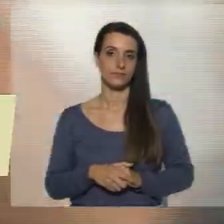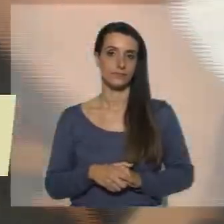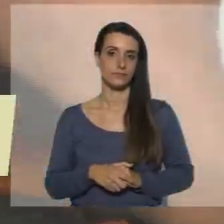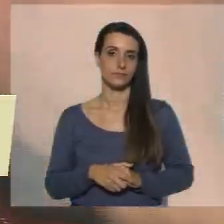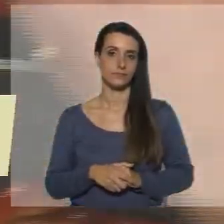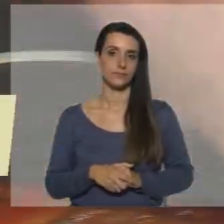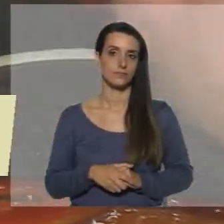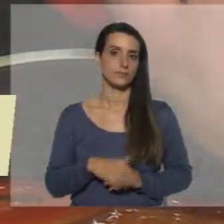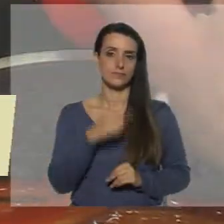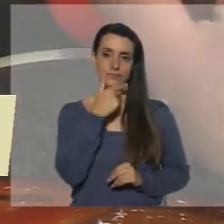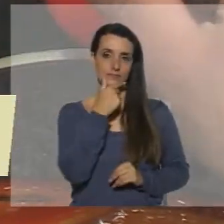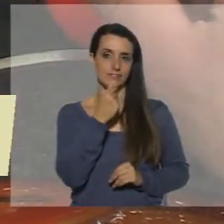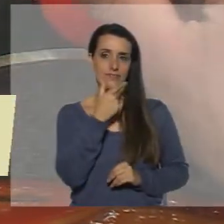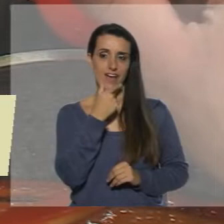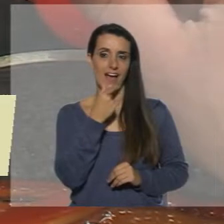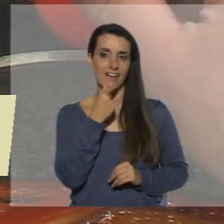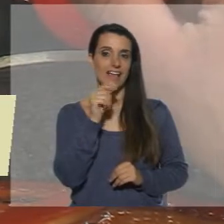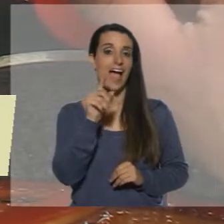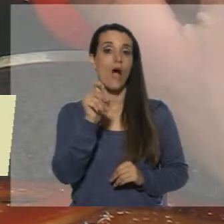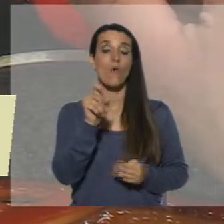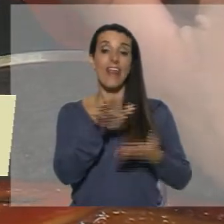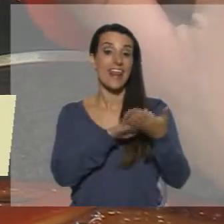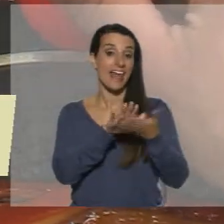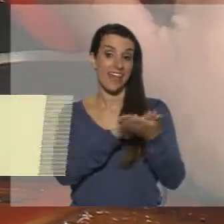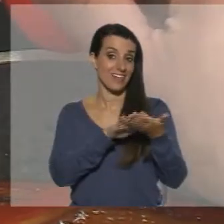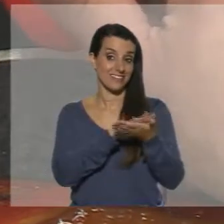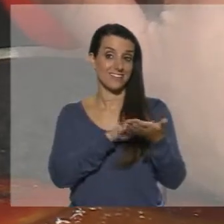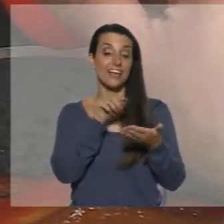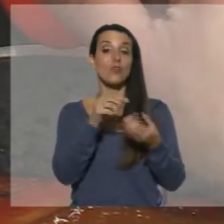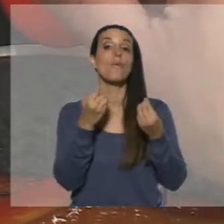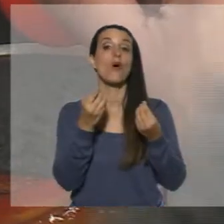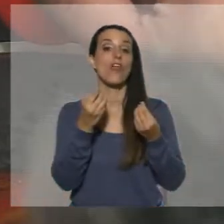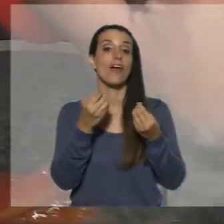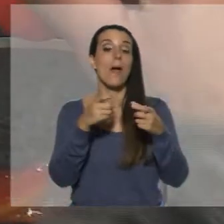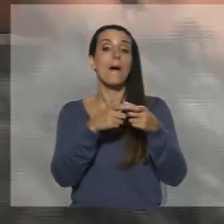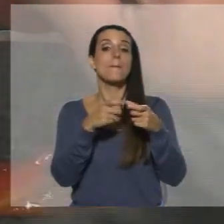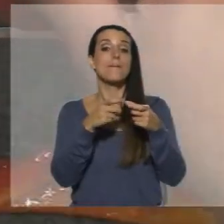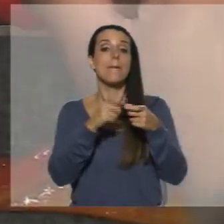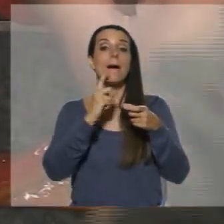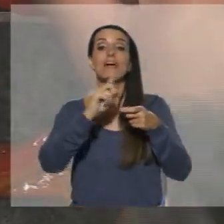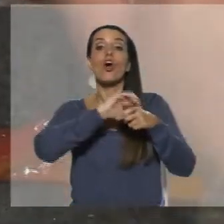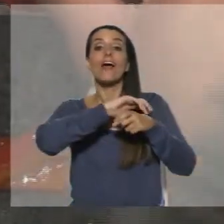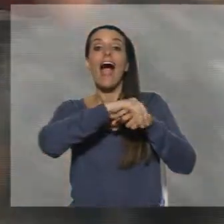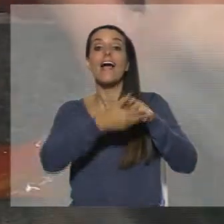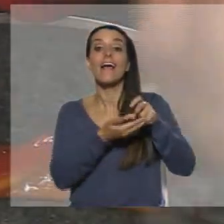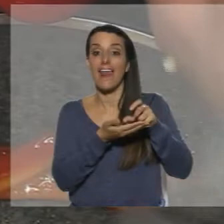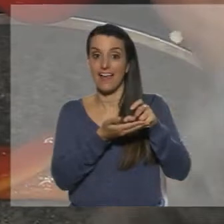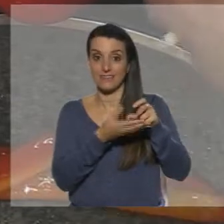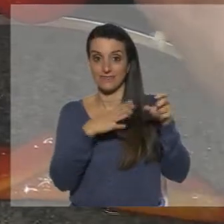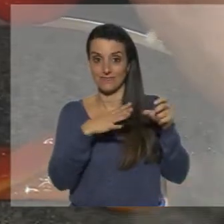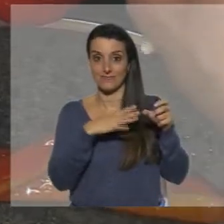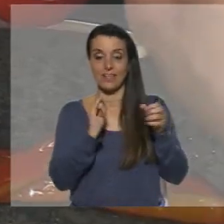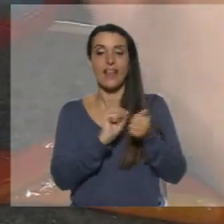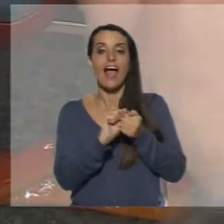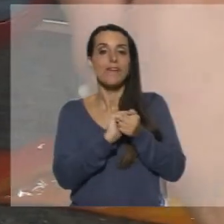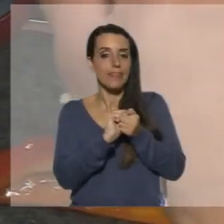Ah, miren cómo queda, ¿no? Cero agua. Ese es el resultado de hervir las papas con cáscara. Como siempre, bien lavaditas,